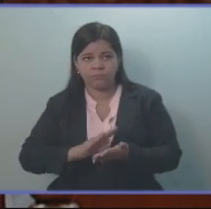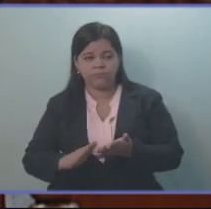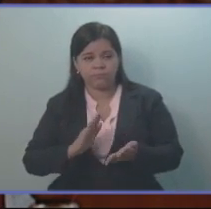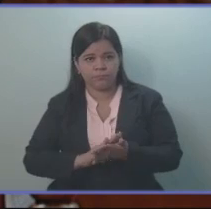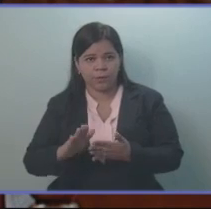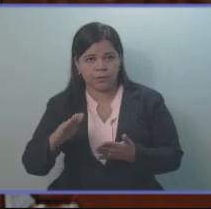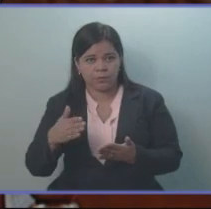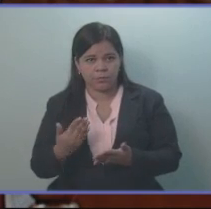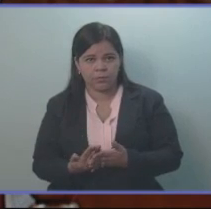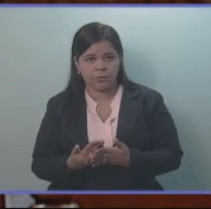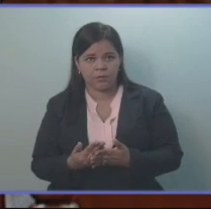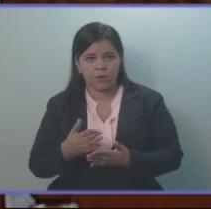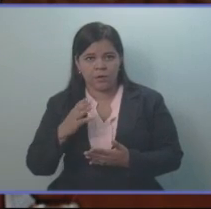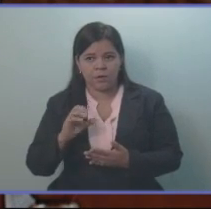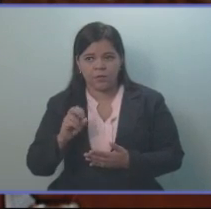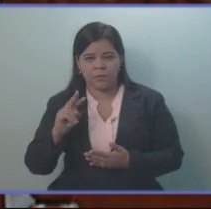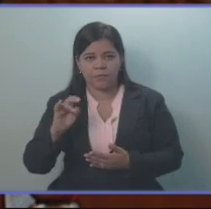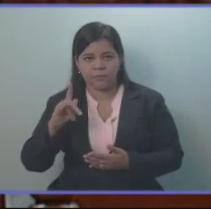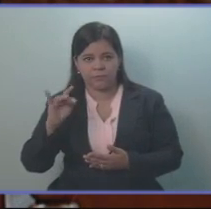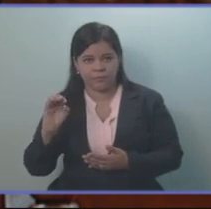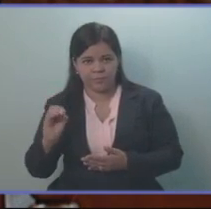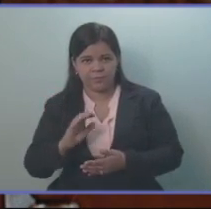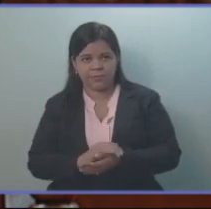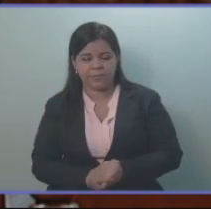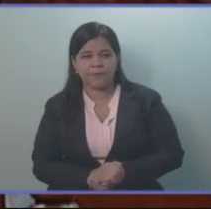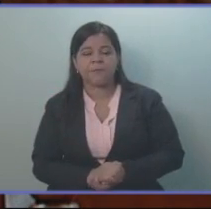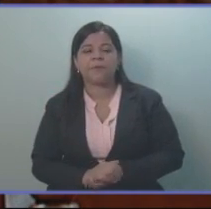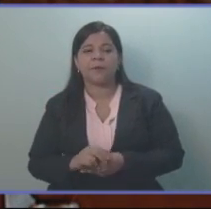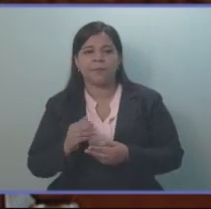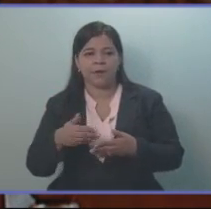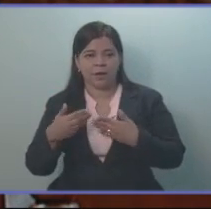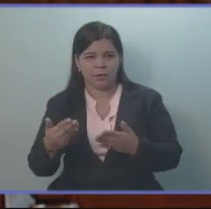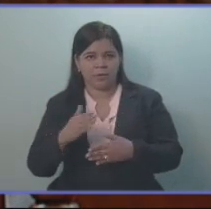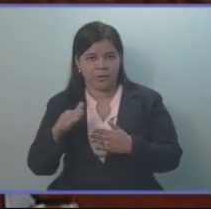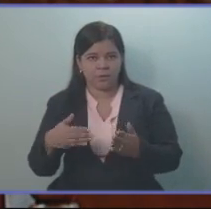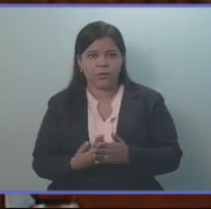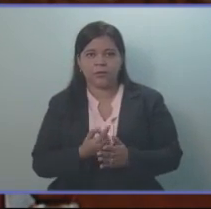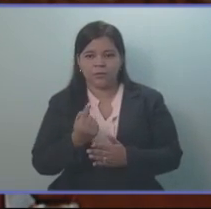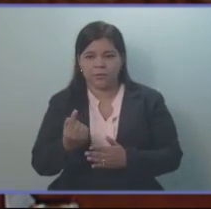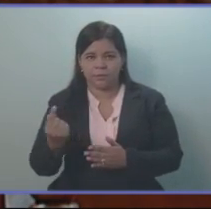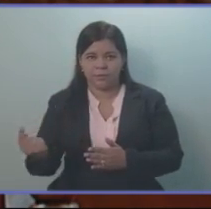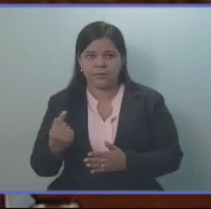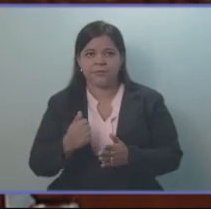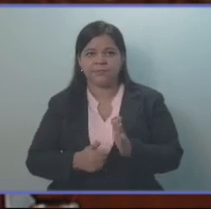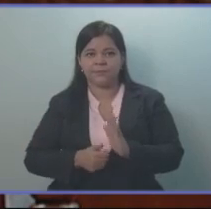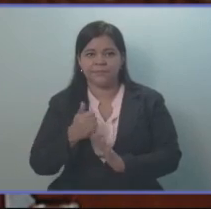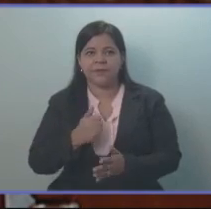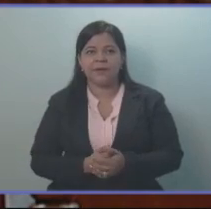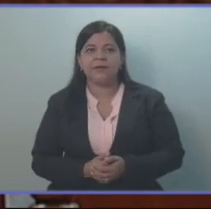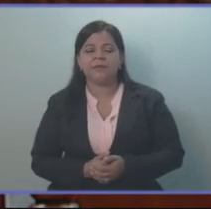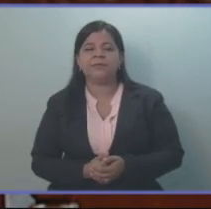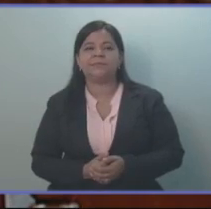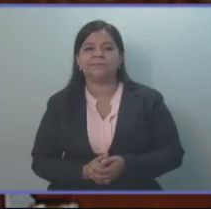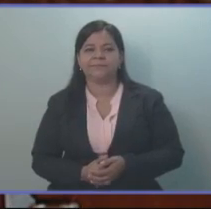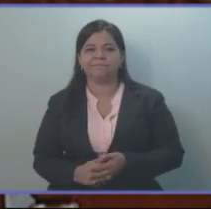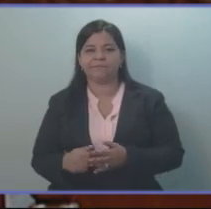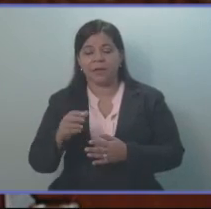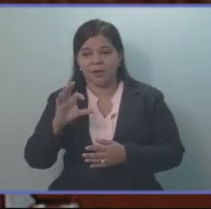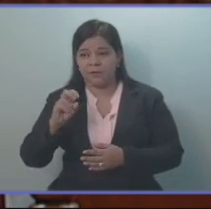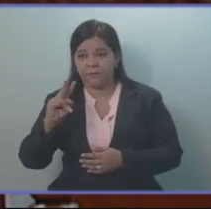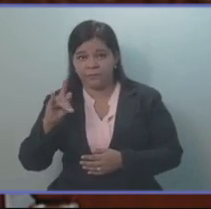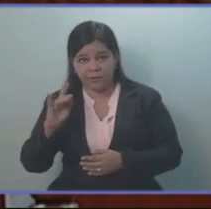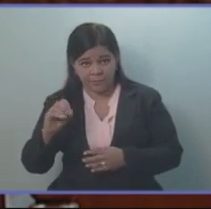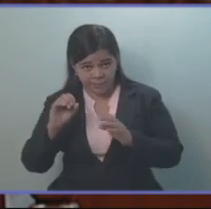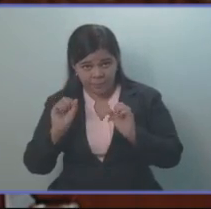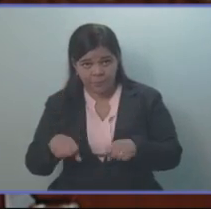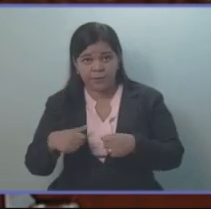otorgado a las cooperativas de vivienda para ayuda mutua para la construcción de sus complejos habitacionales. Para que Fonavipo proceda a realizar